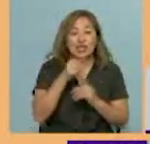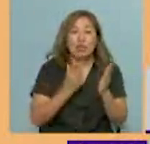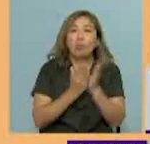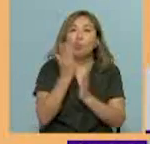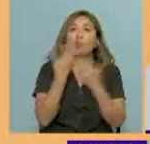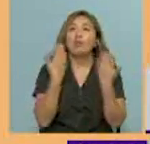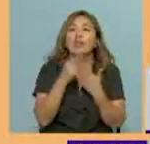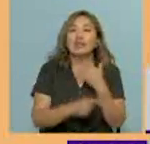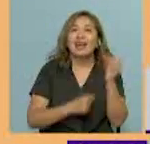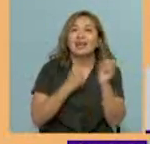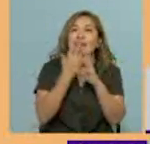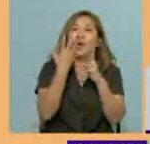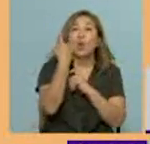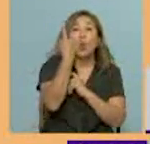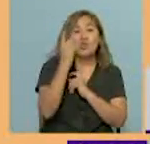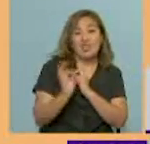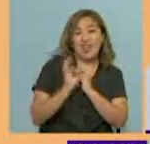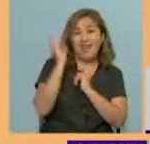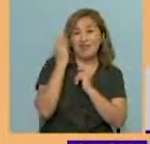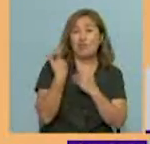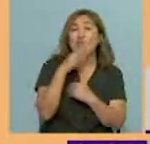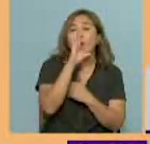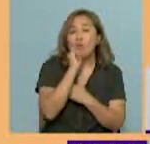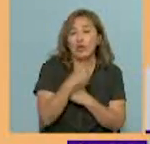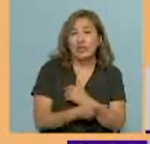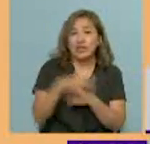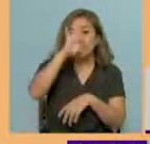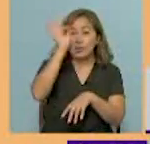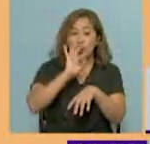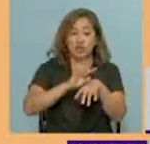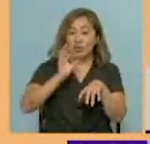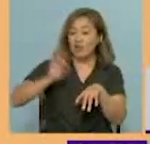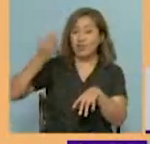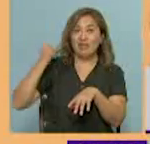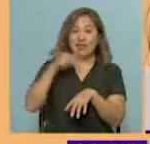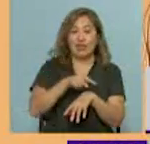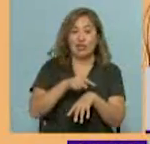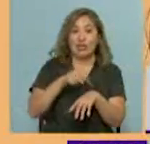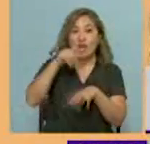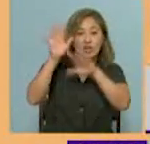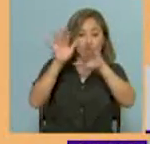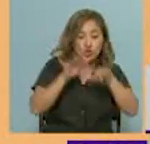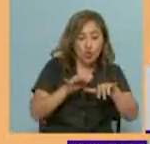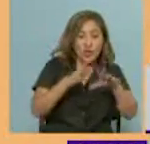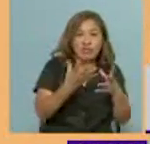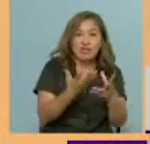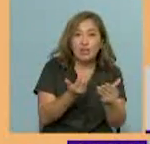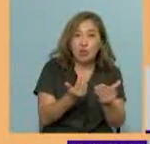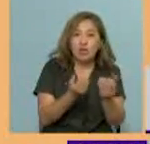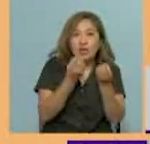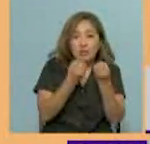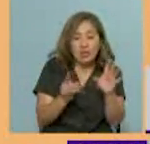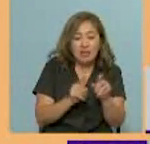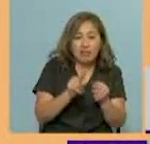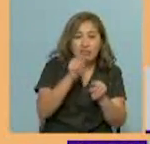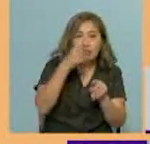estar en un recipiente seco hasta un año osea que si el mosquito puso huevos el año pasado ahora con las lluvias se mojan los huevos y empiezan